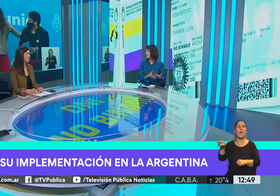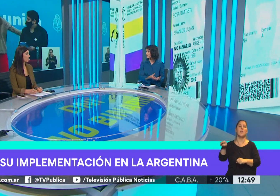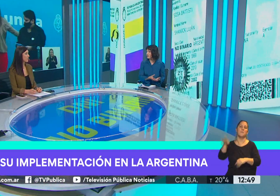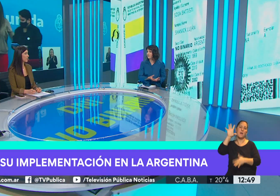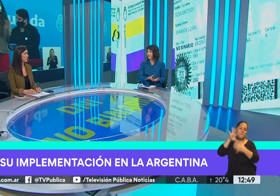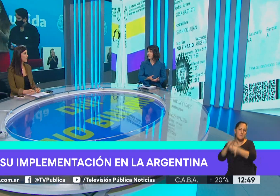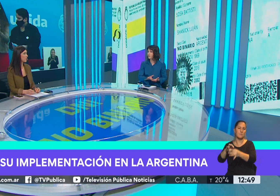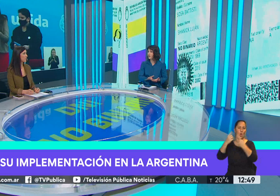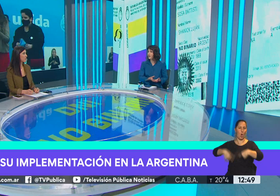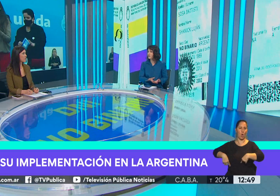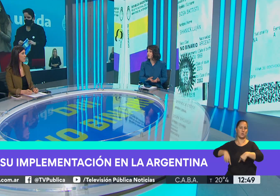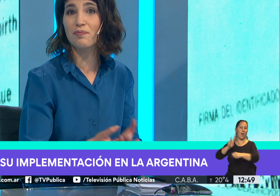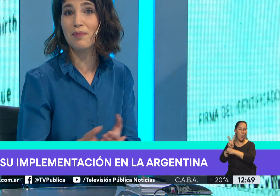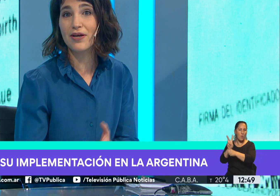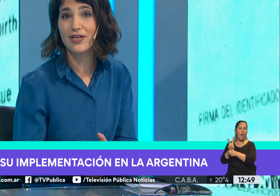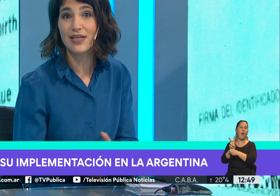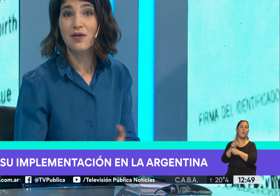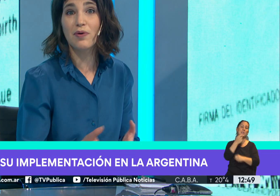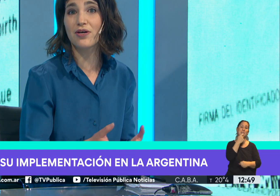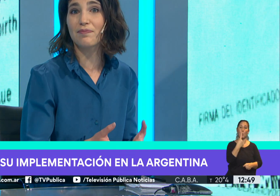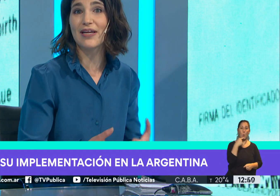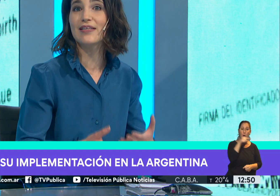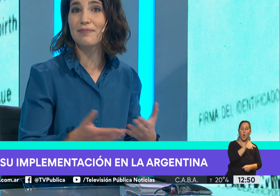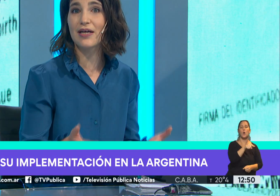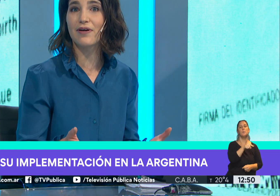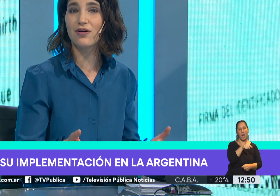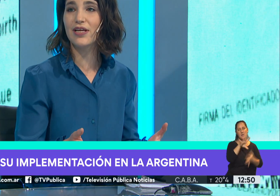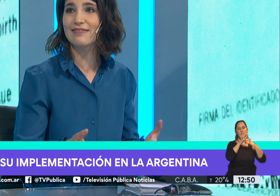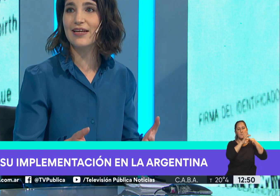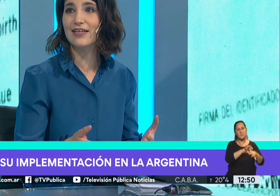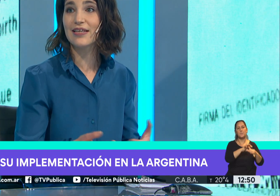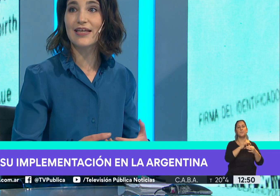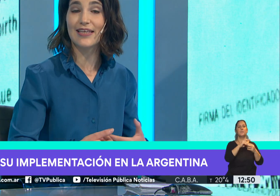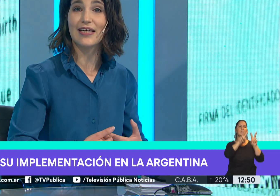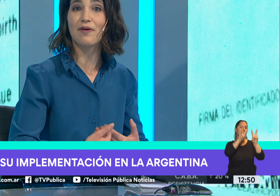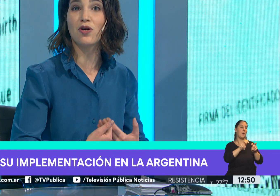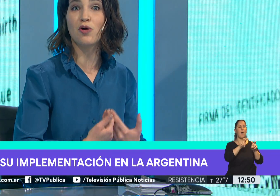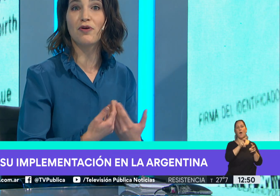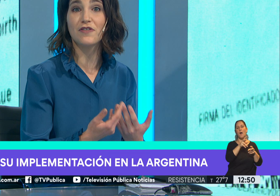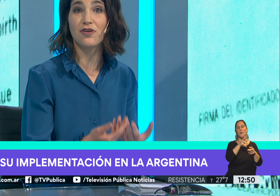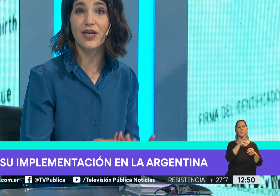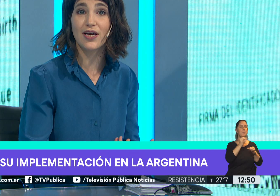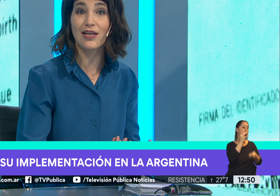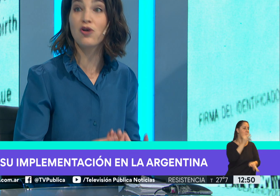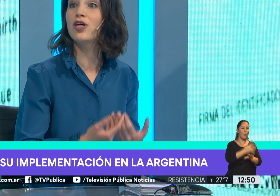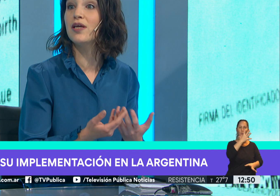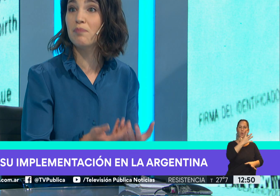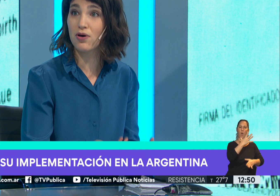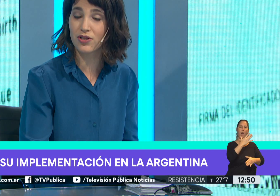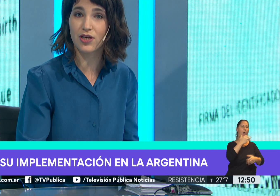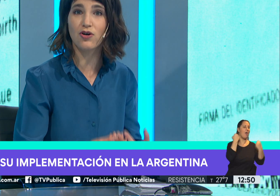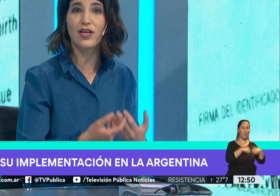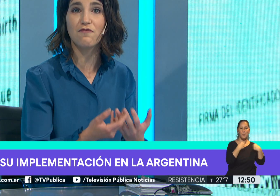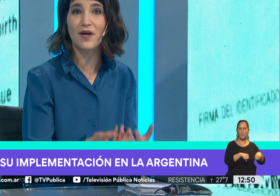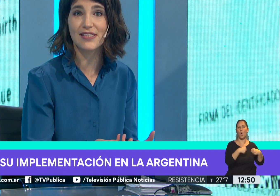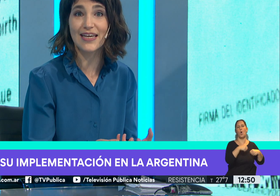ver con lo que son las tareas de cuidado, si son varones, bueno, van a tener más que ver con las tareas que tienen que ver con lo profesional, con el